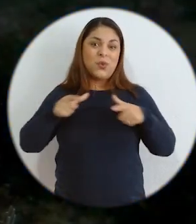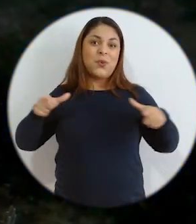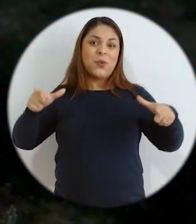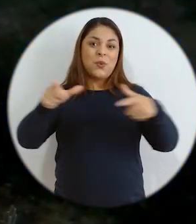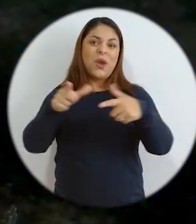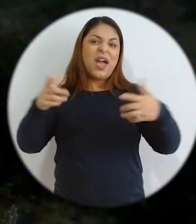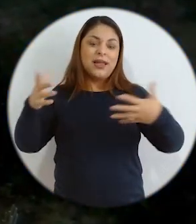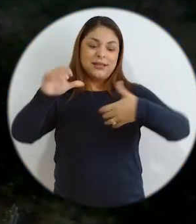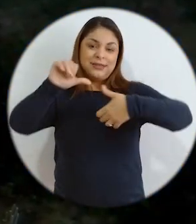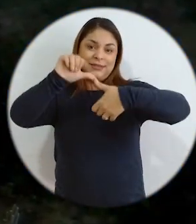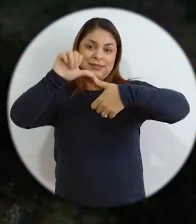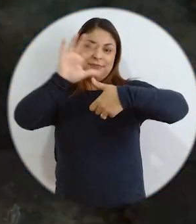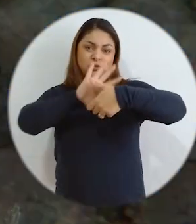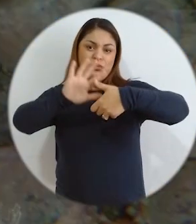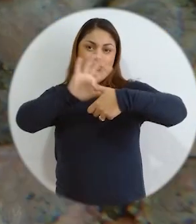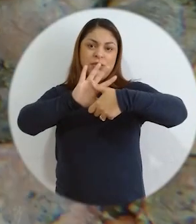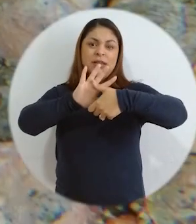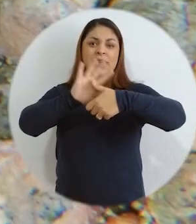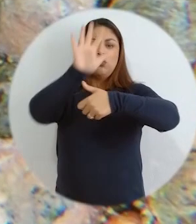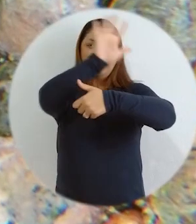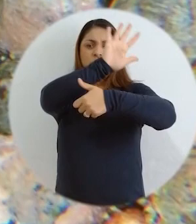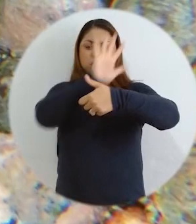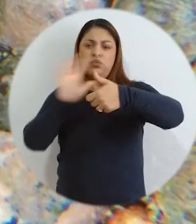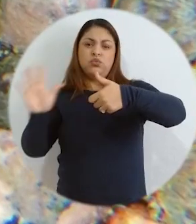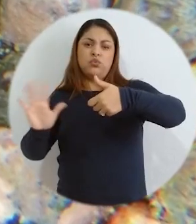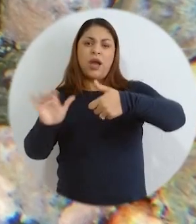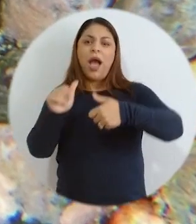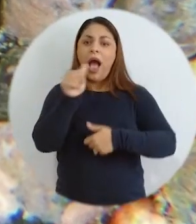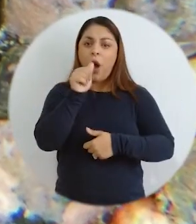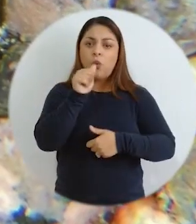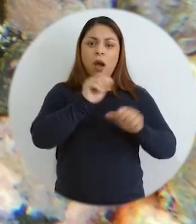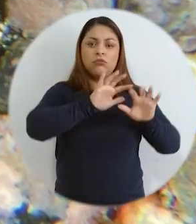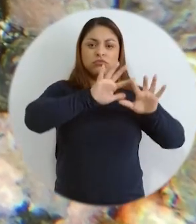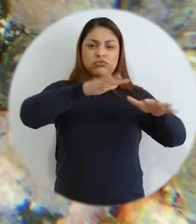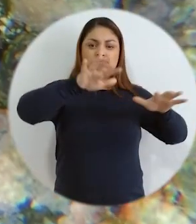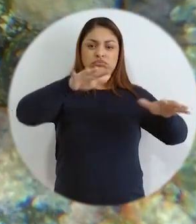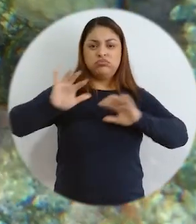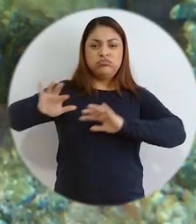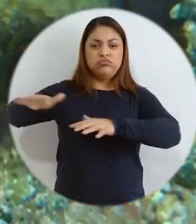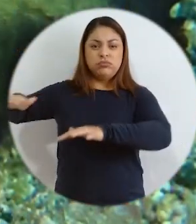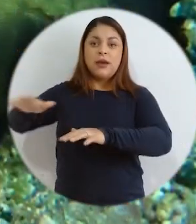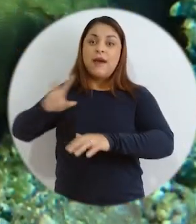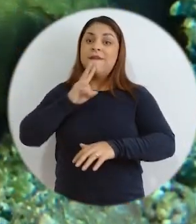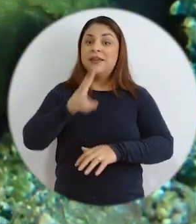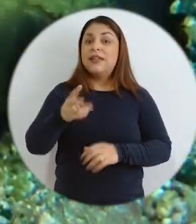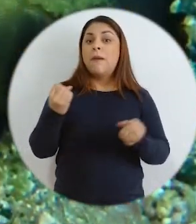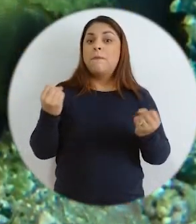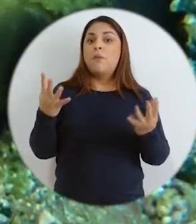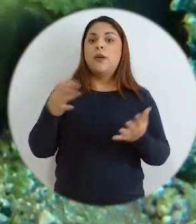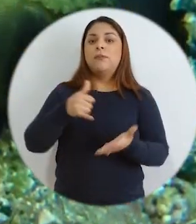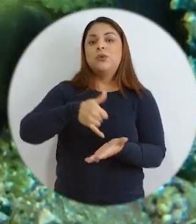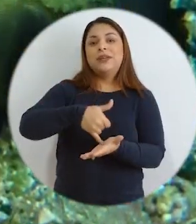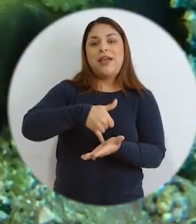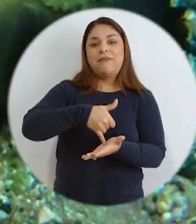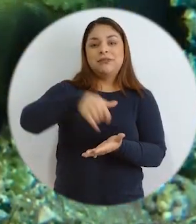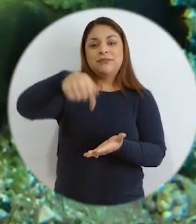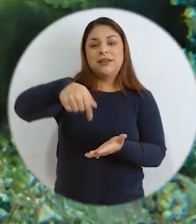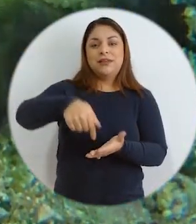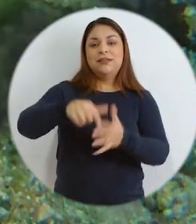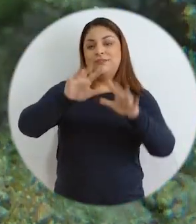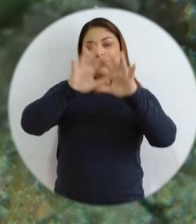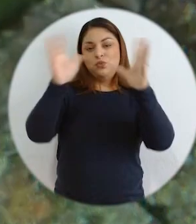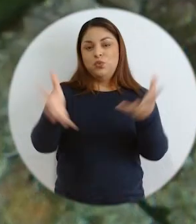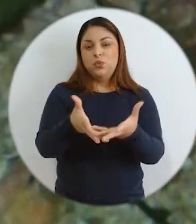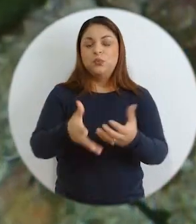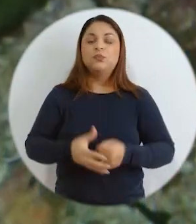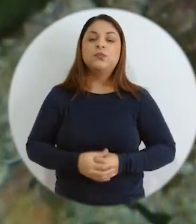¿verdad? En una región como Centroamérica, rodeada de agua, ¿verdad? Y una de las regiones más vulnerables